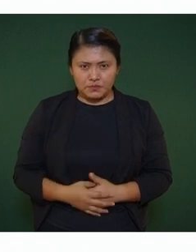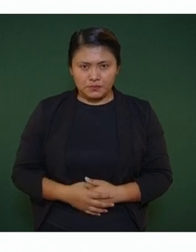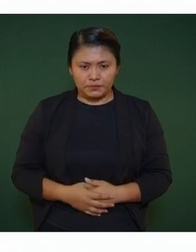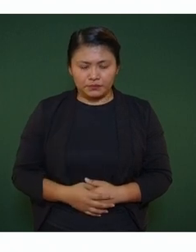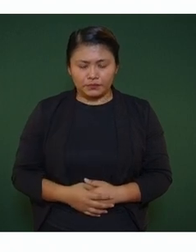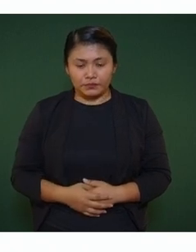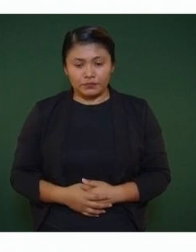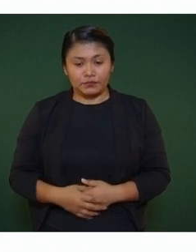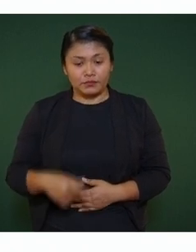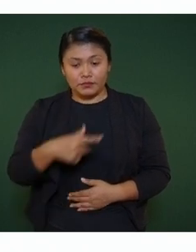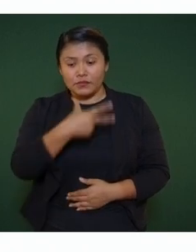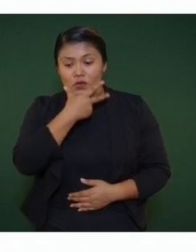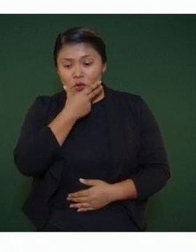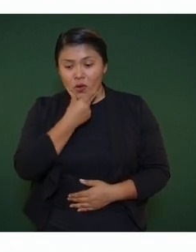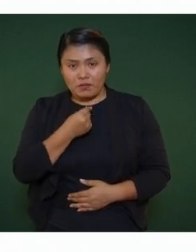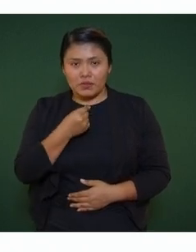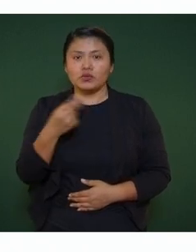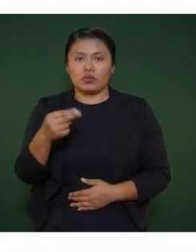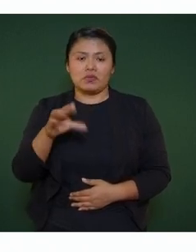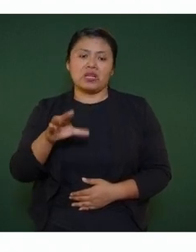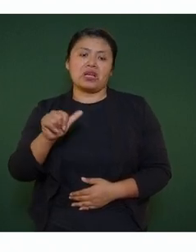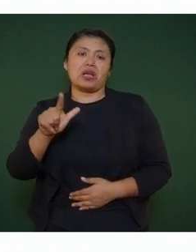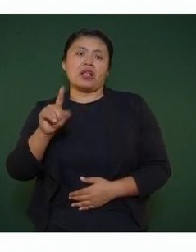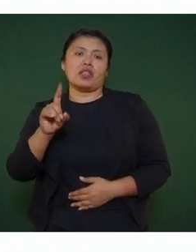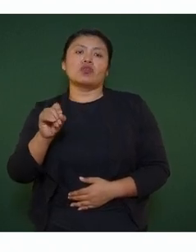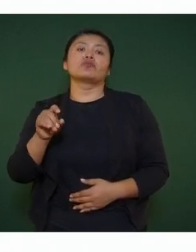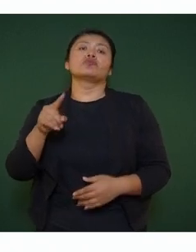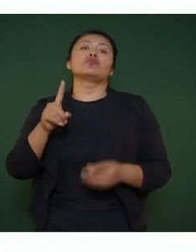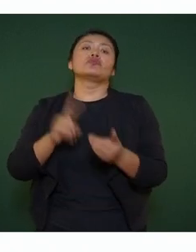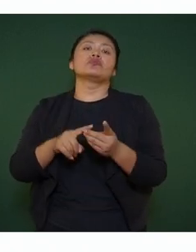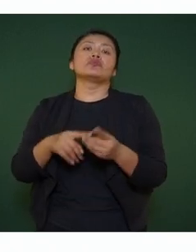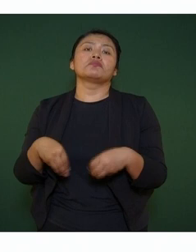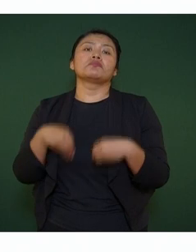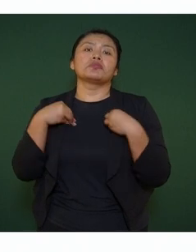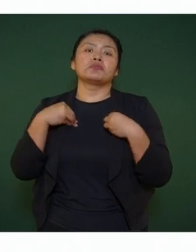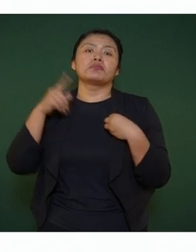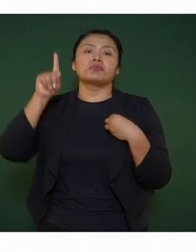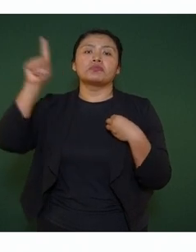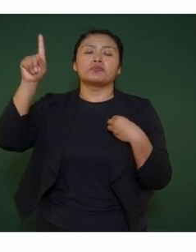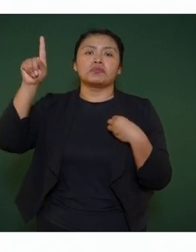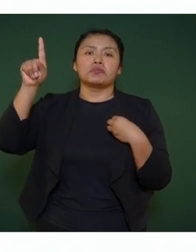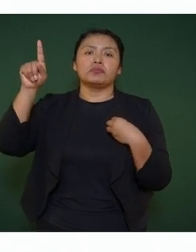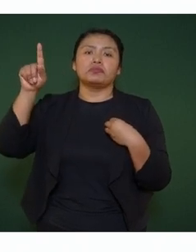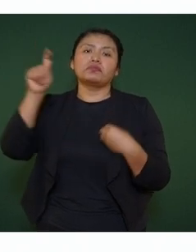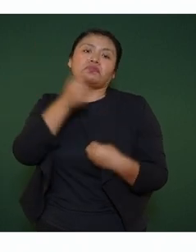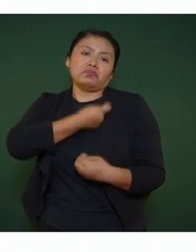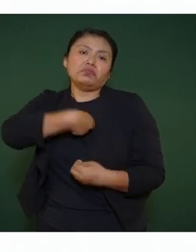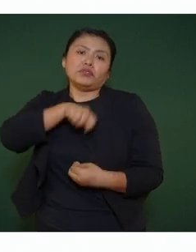Calderón. Calderón, si lo puedo decir. Está en España. Javier Duarte. Que está en Javier Duarte.